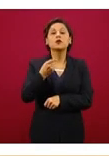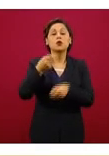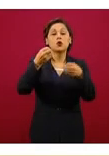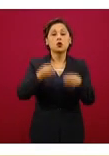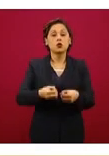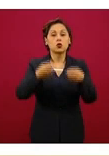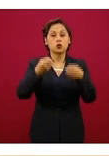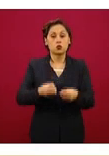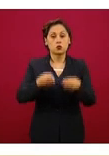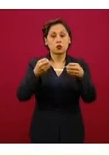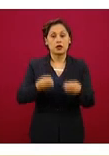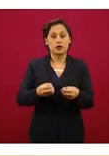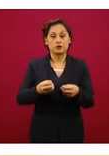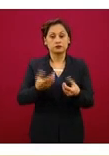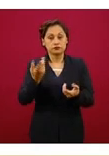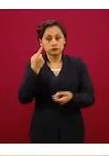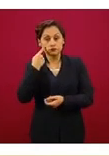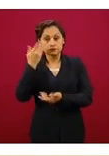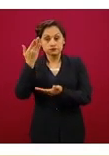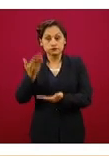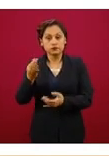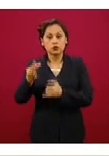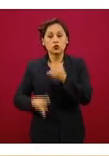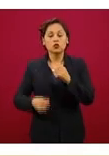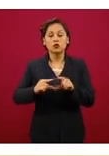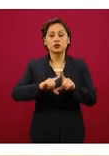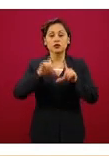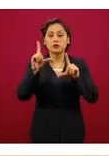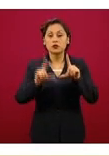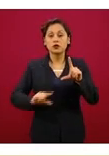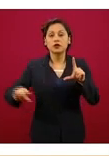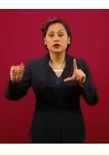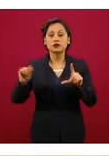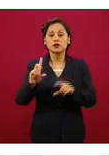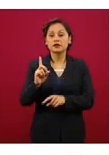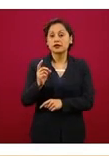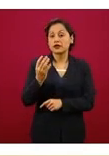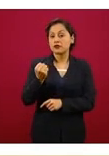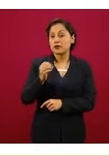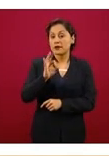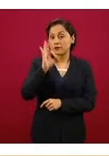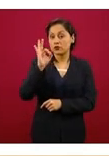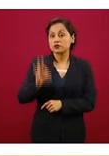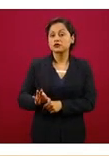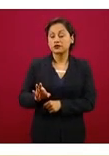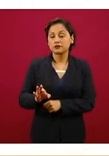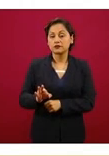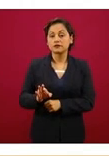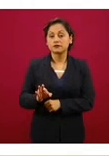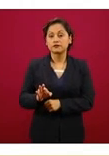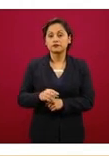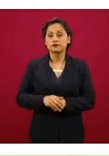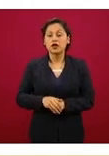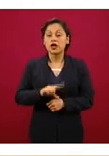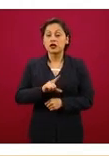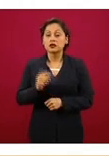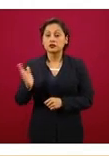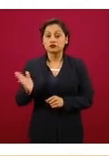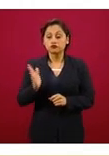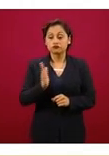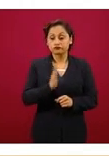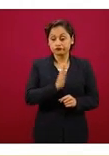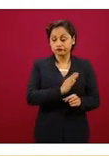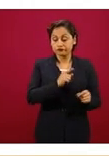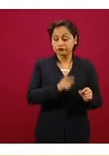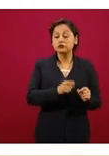nivel nacional tenemos en promedio una ocupación de 39%. Si vamos de izquierda a derecha, lo vemos por entidad federativa